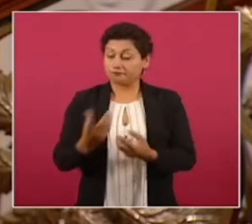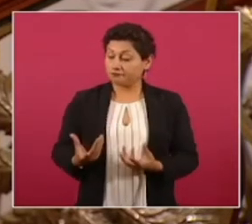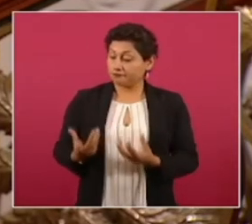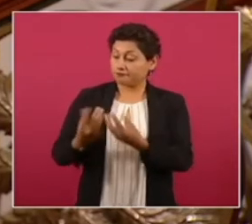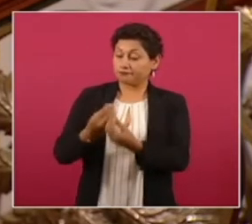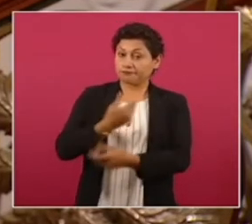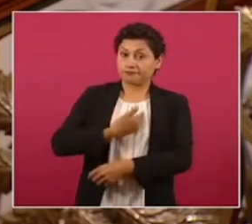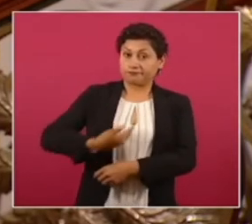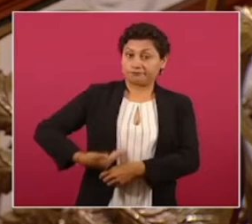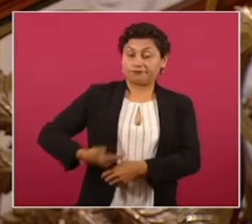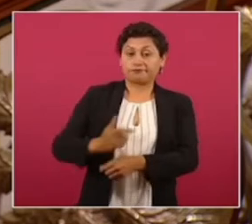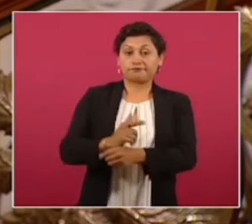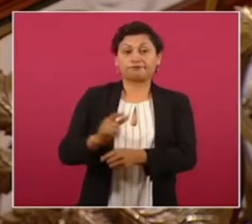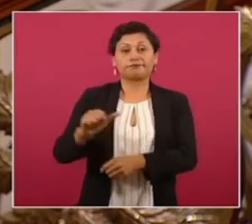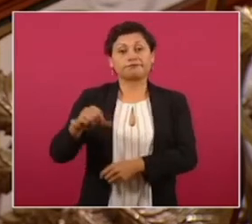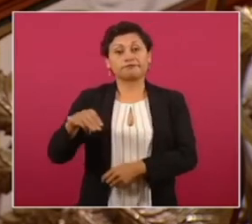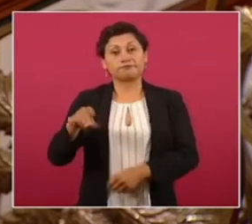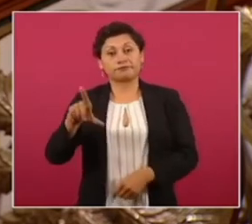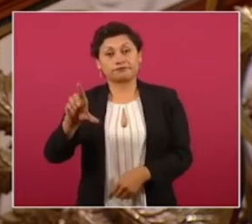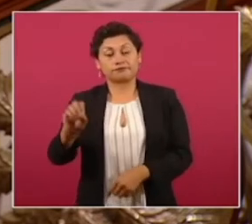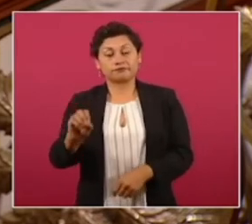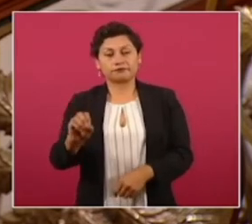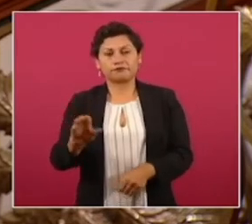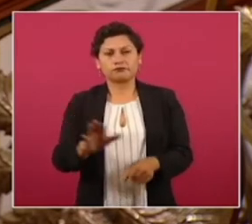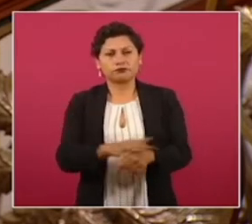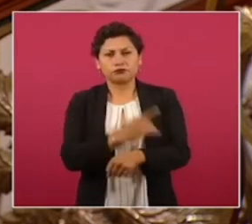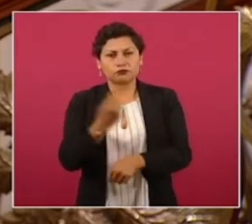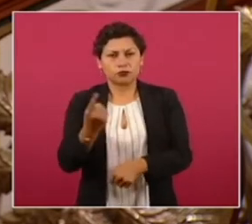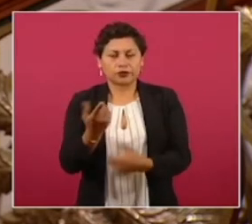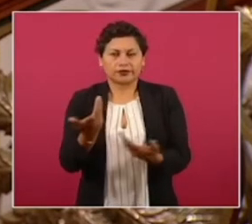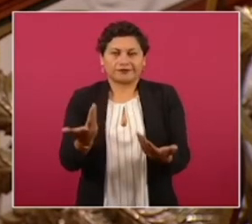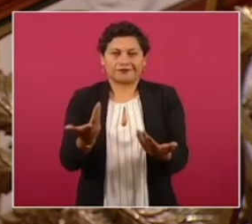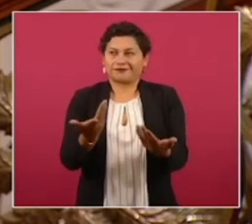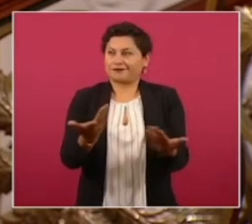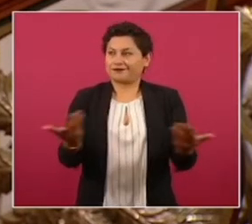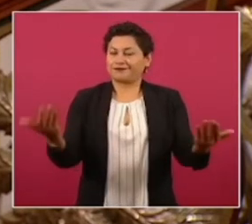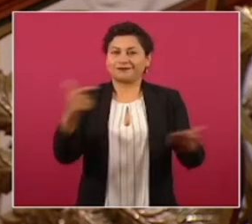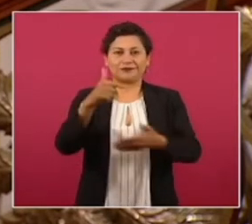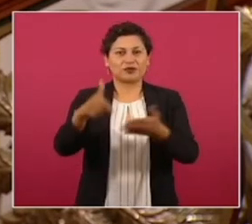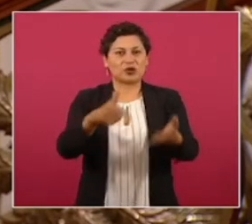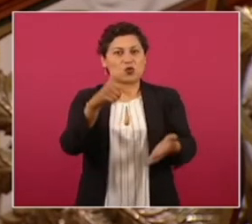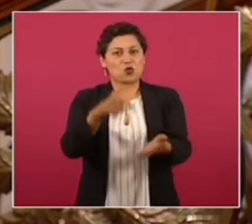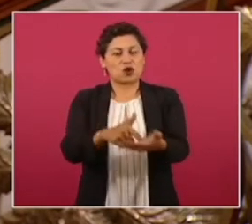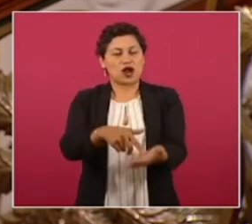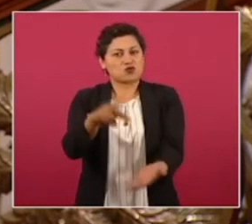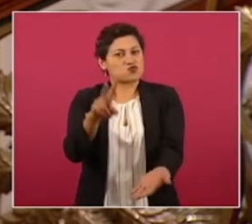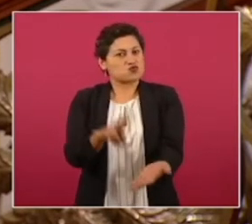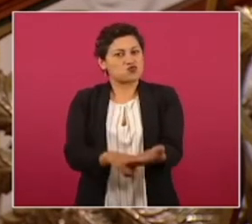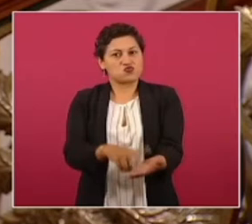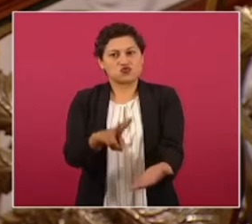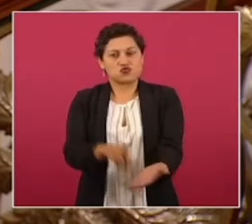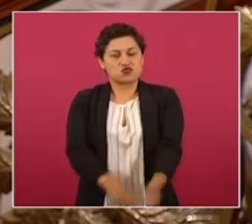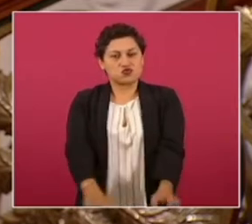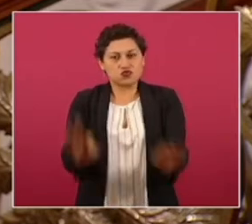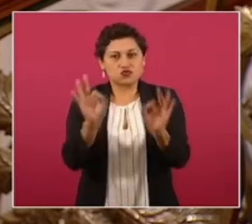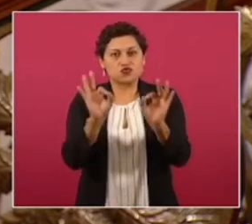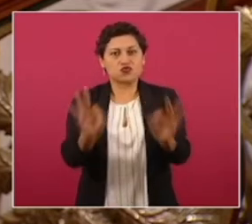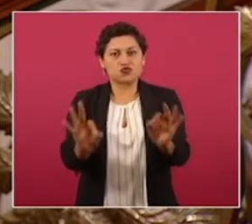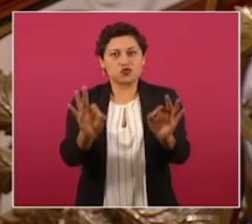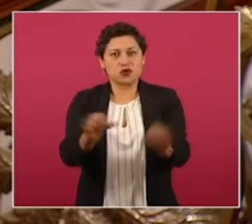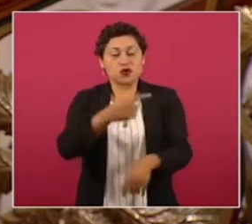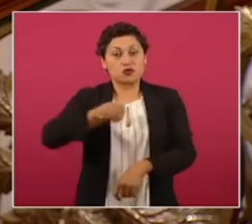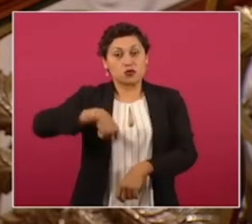En primer lugar, por el valor de este recinto y lo que representa para quienes conocemos su